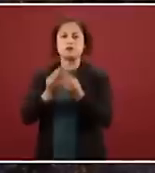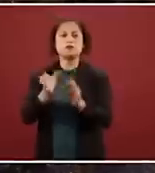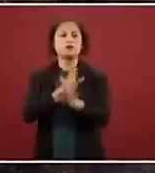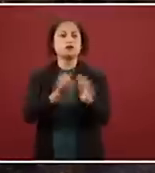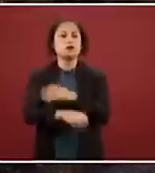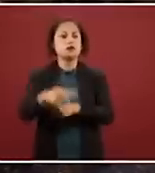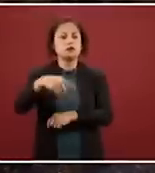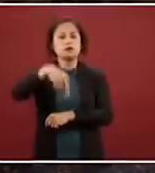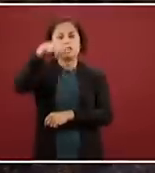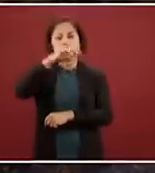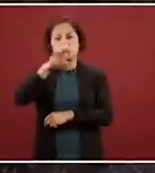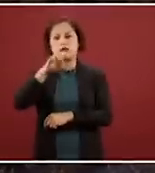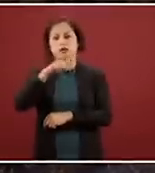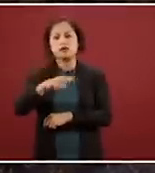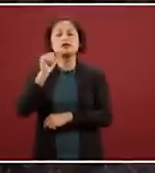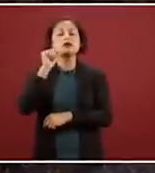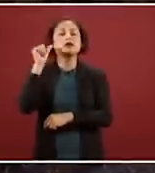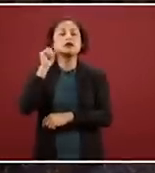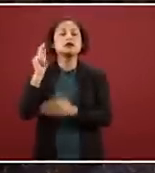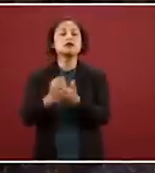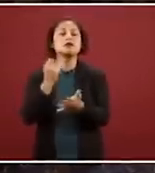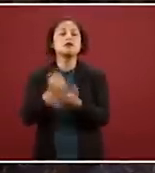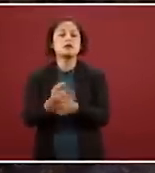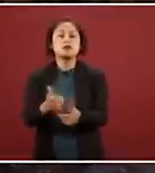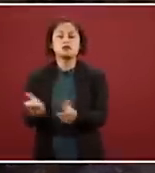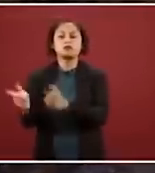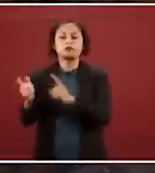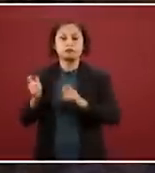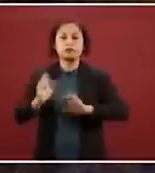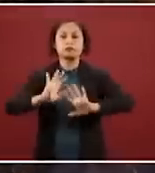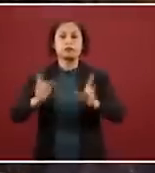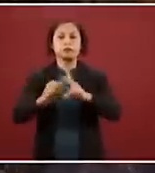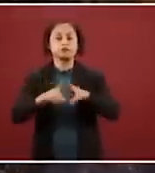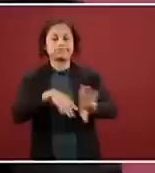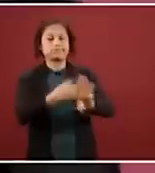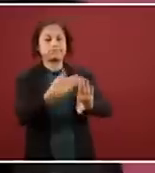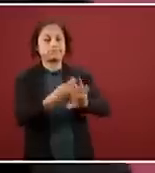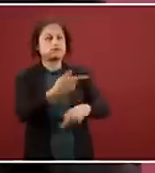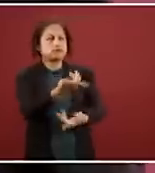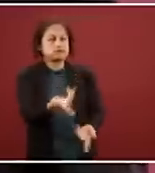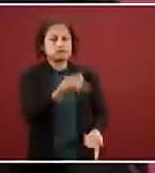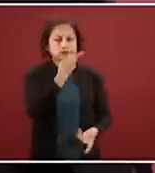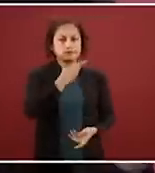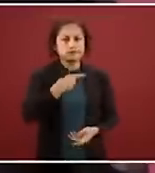Noreste, con la balacera que hubo ayer en Tamaulipas. ¿Si me puede regalar una reacción al respecto? Sí,